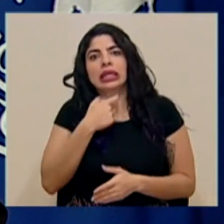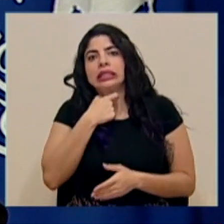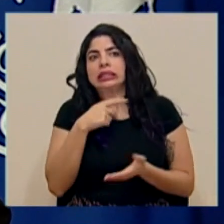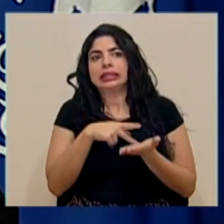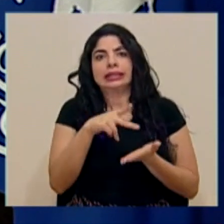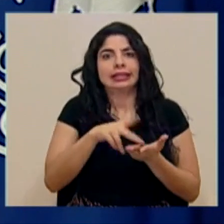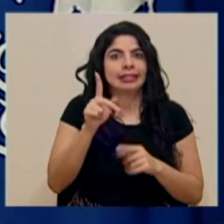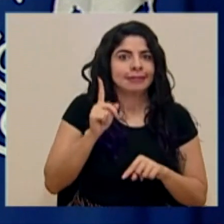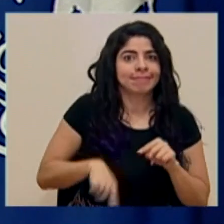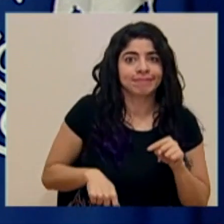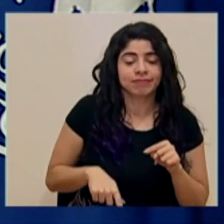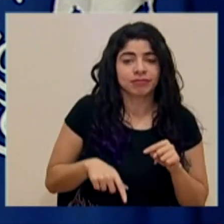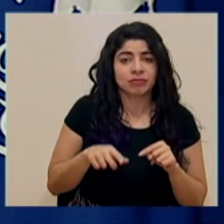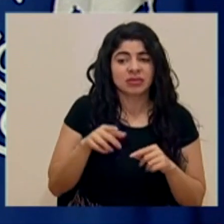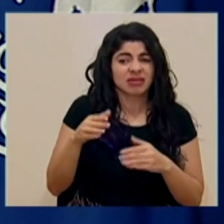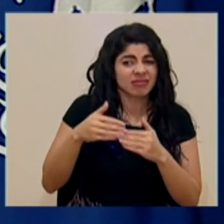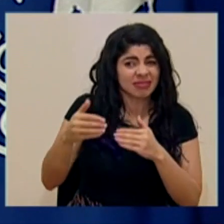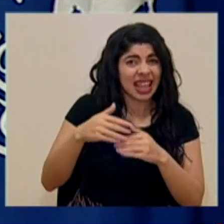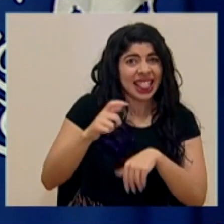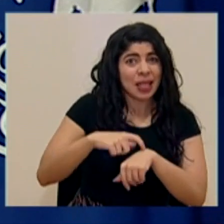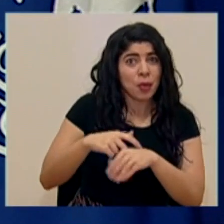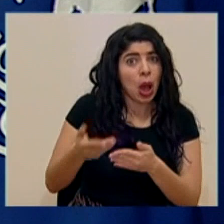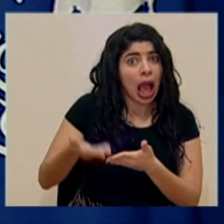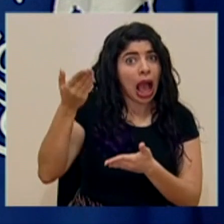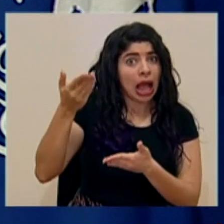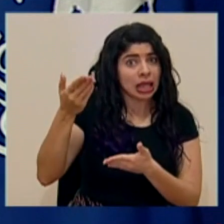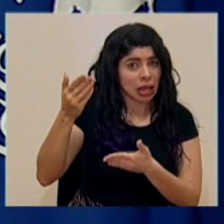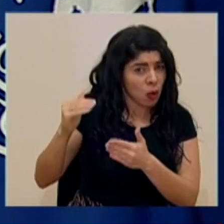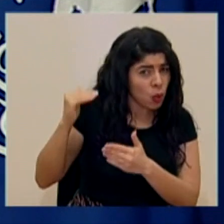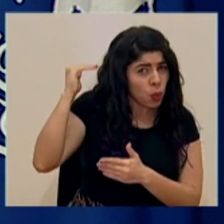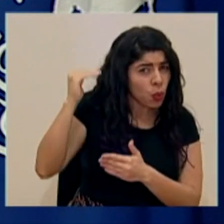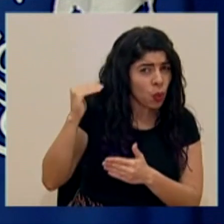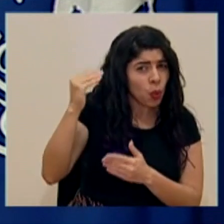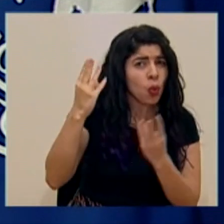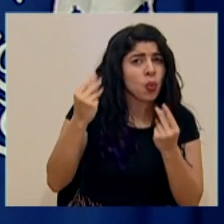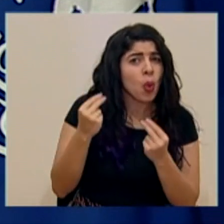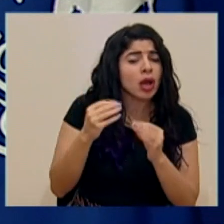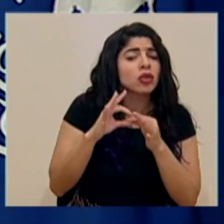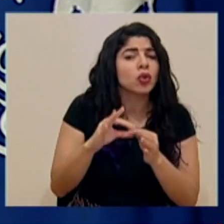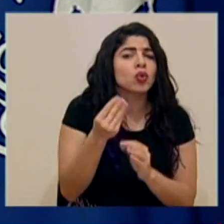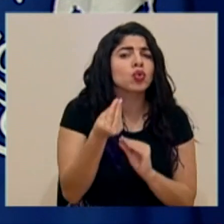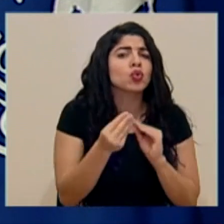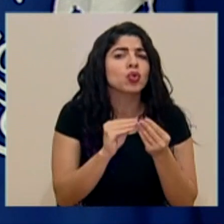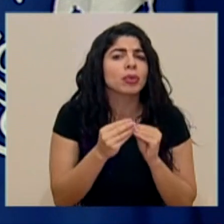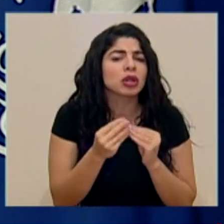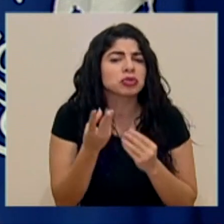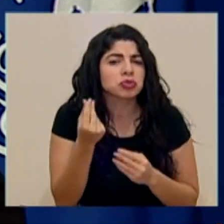costarricenses. ¿Qué tan alta será la temporada alta este año cuantitativamente?